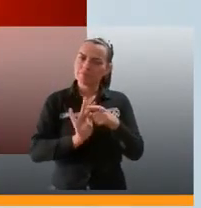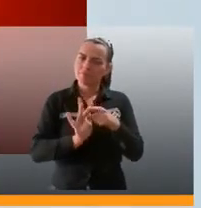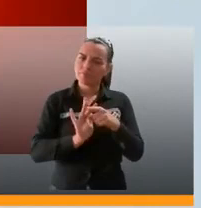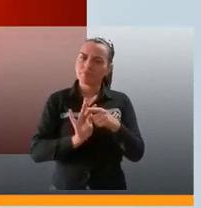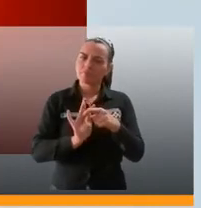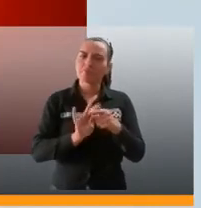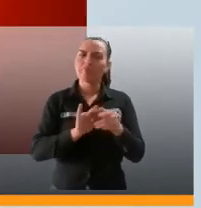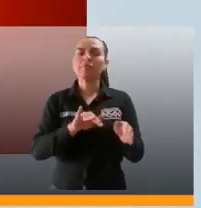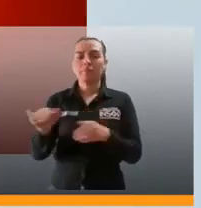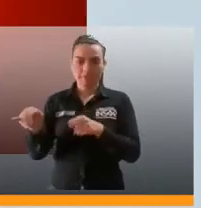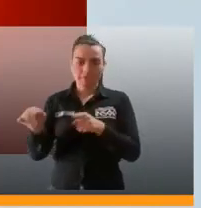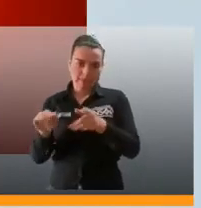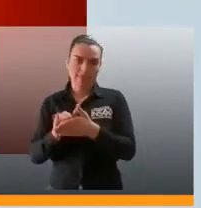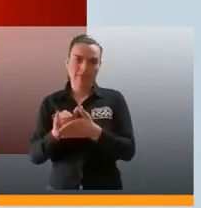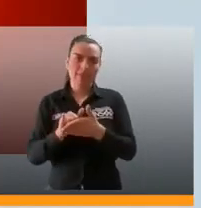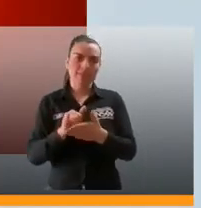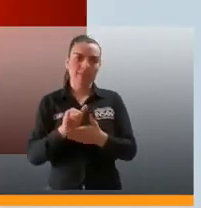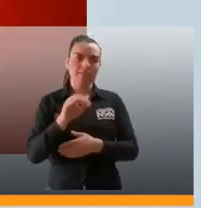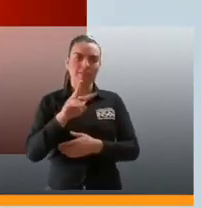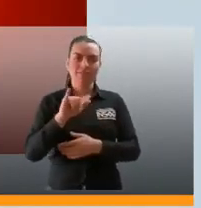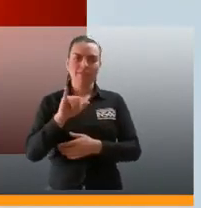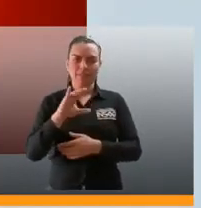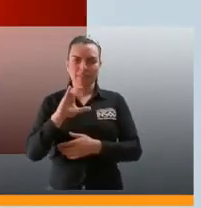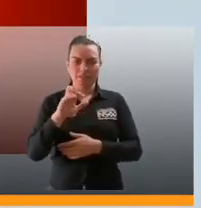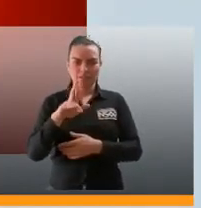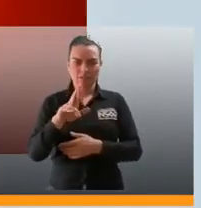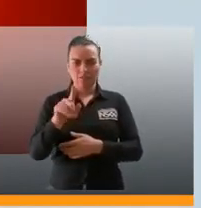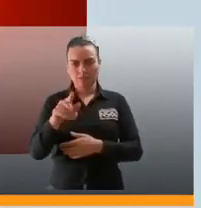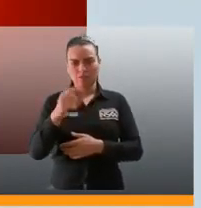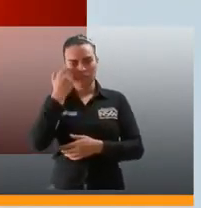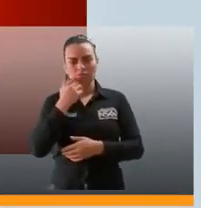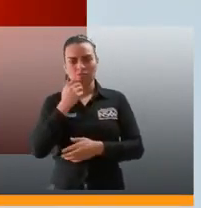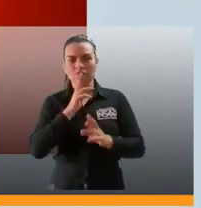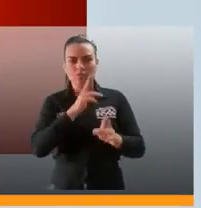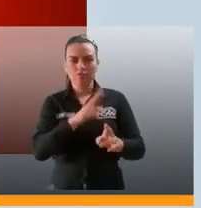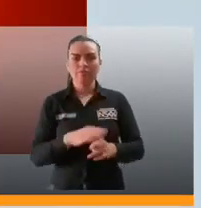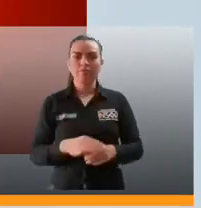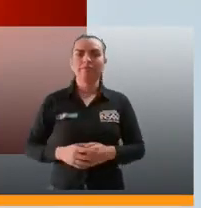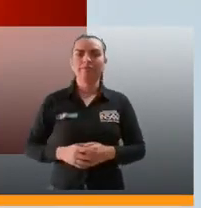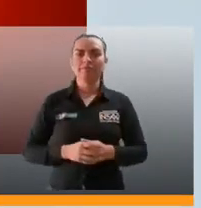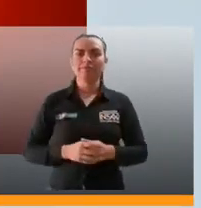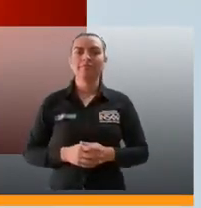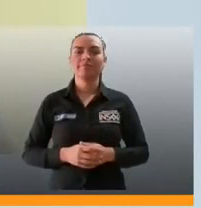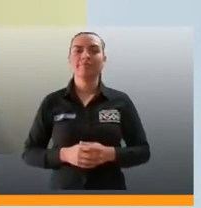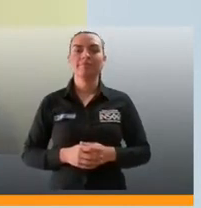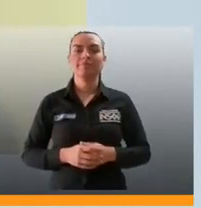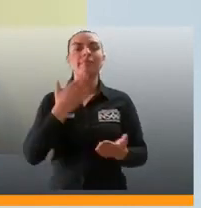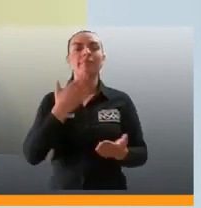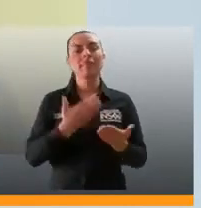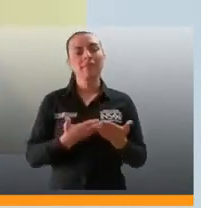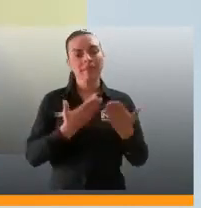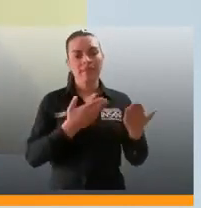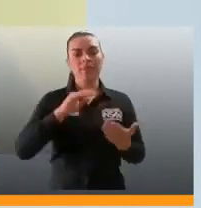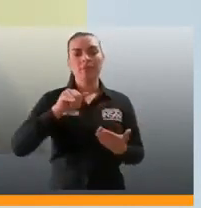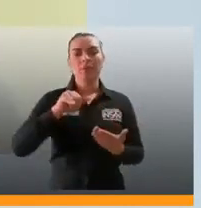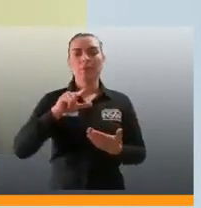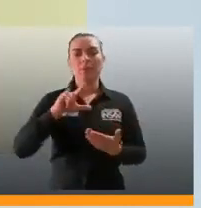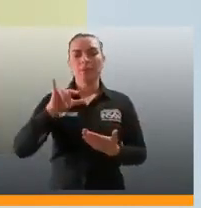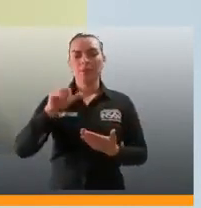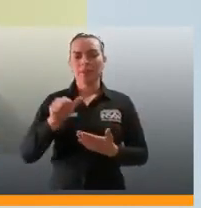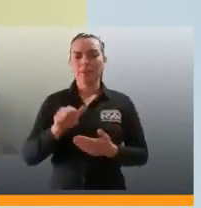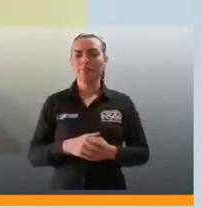quisiera que Víctor nos acompañara con esta respuesta. Adelante, Víctor. Gracias, Julia.